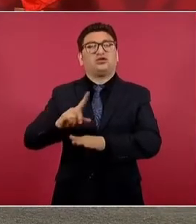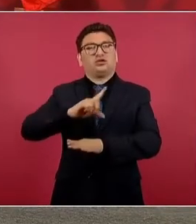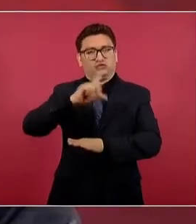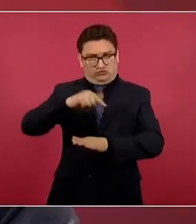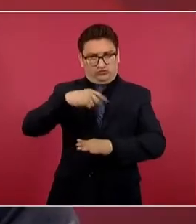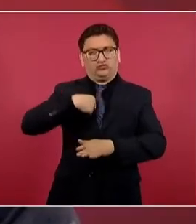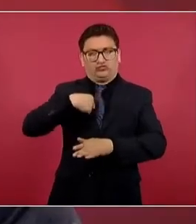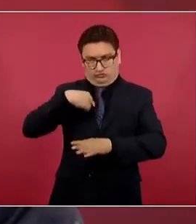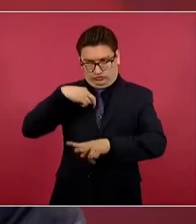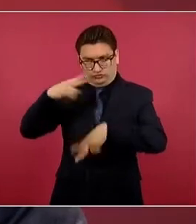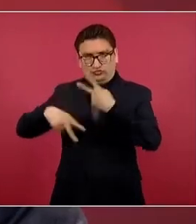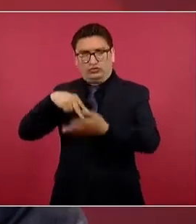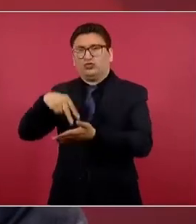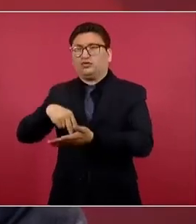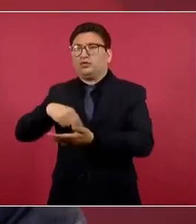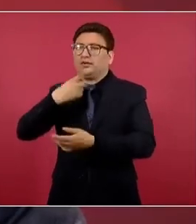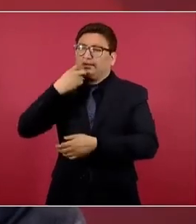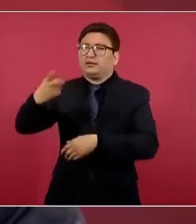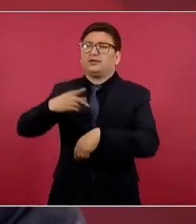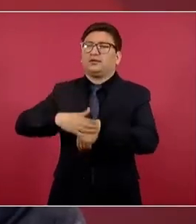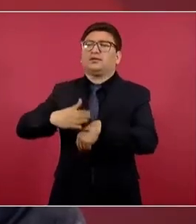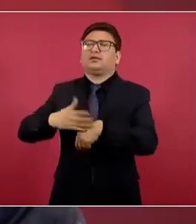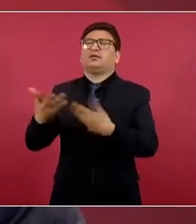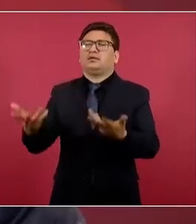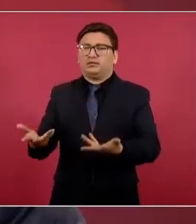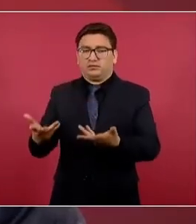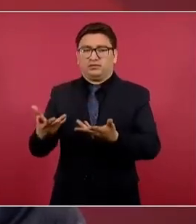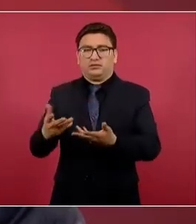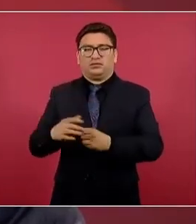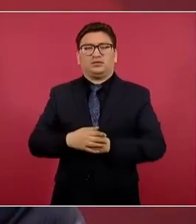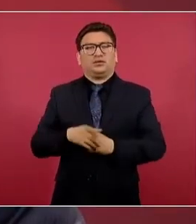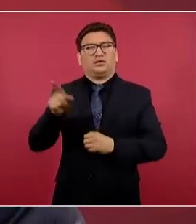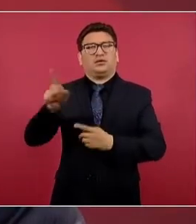allá y hablé con